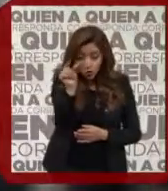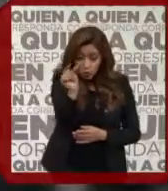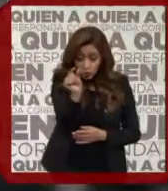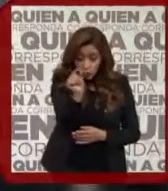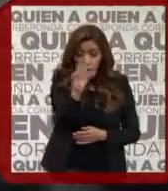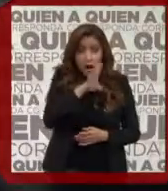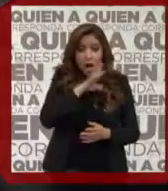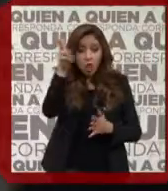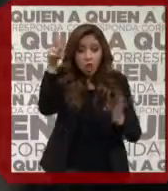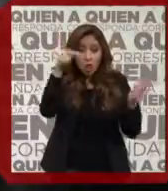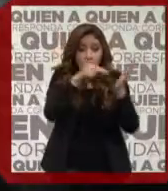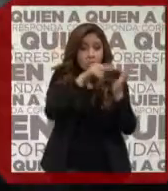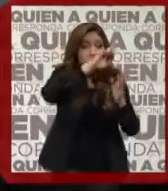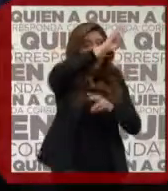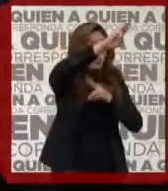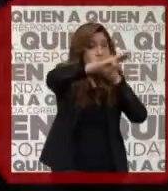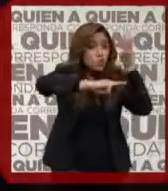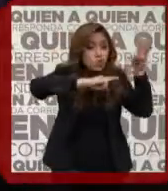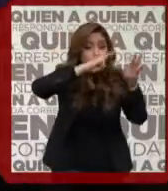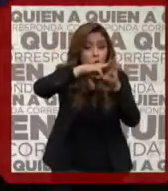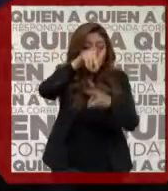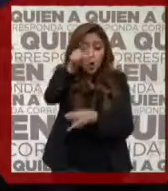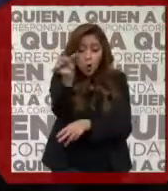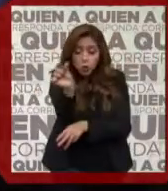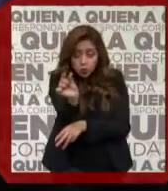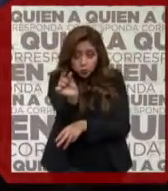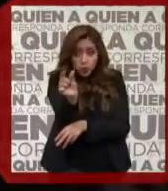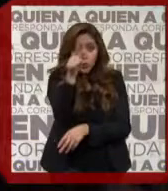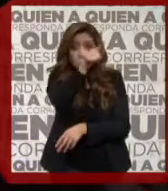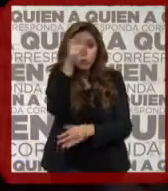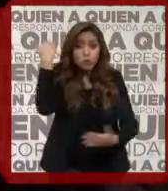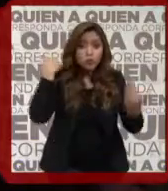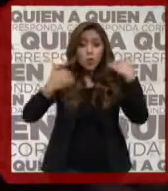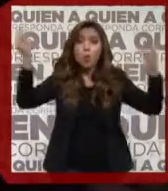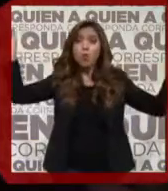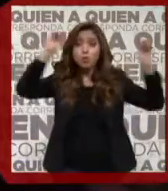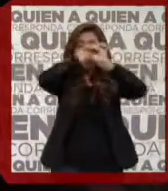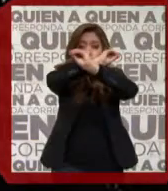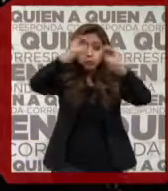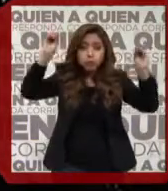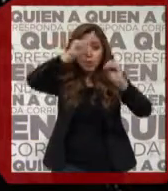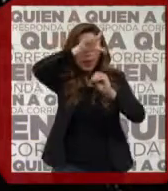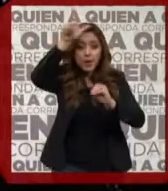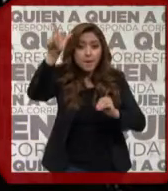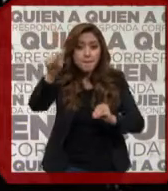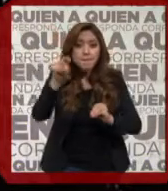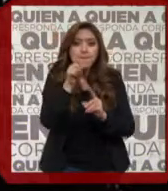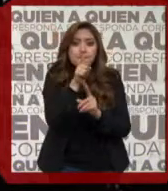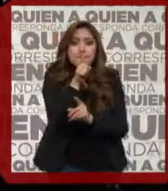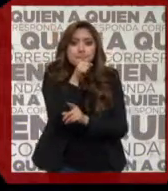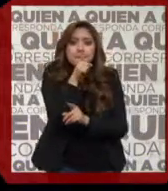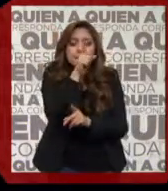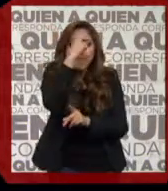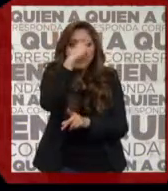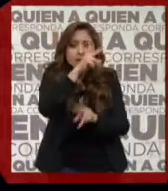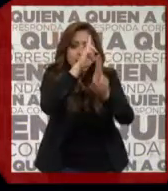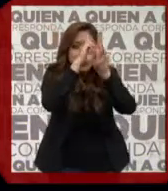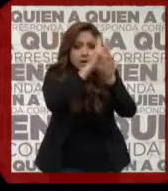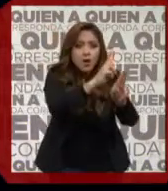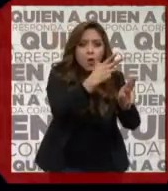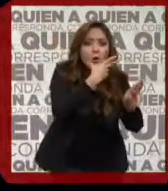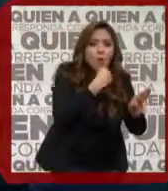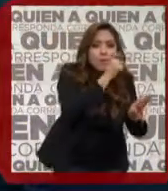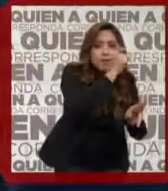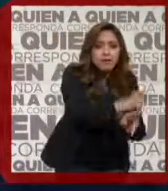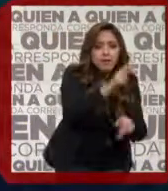2.000 especies que hay en todo el mundo. El recorrido se realiza a oscuras y en completo silencio para no inhibirlas y respetar la armonía entre el hombre y